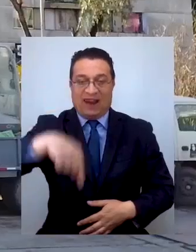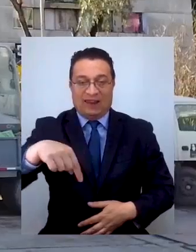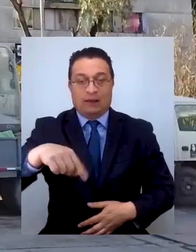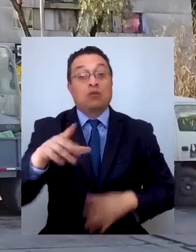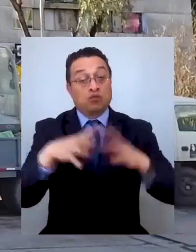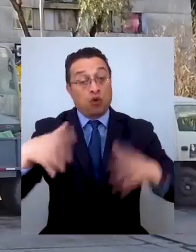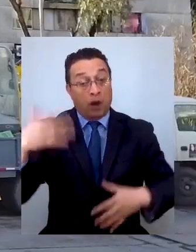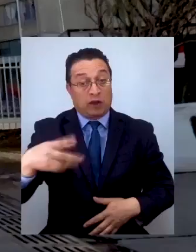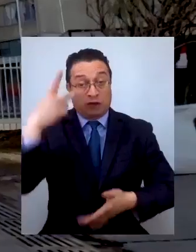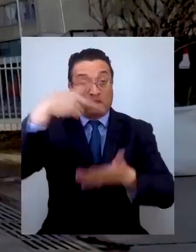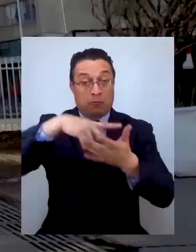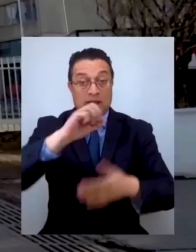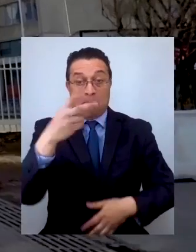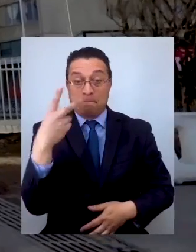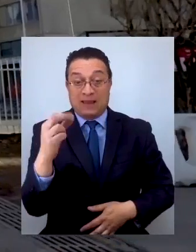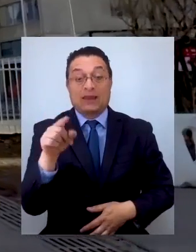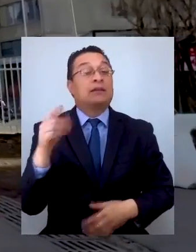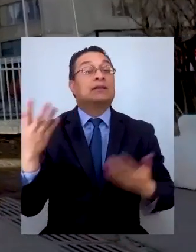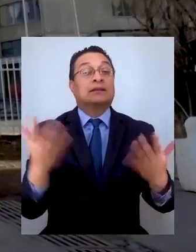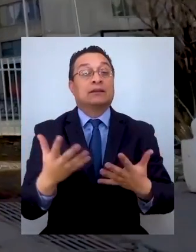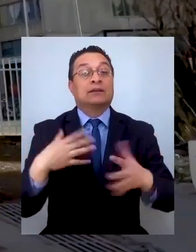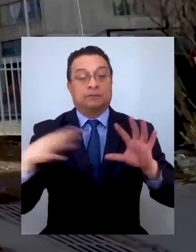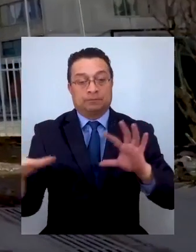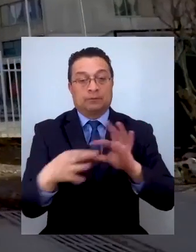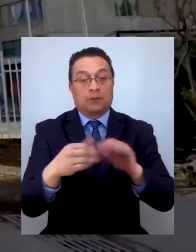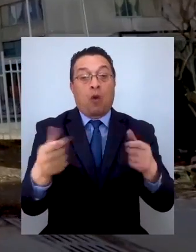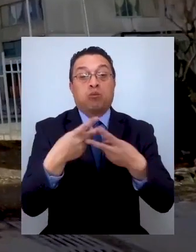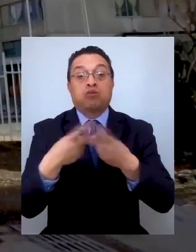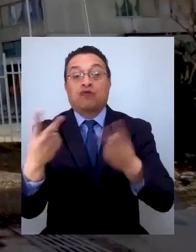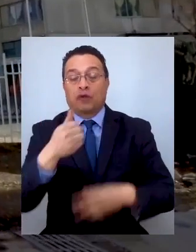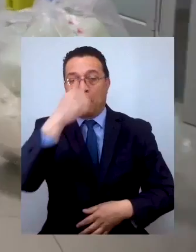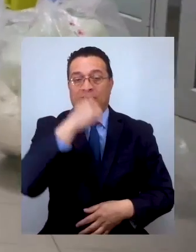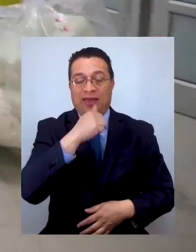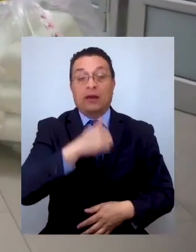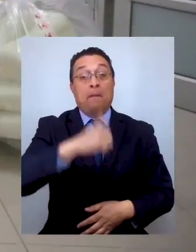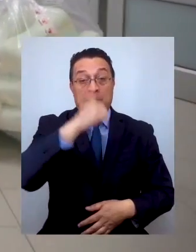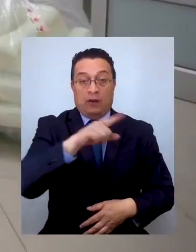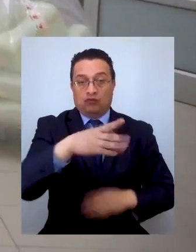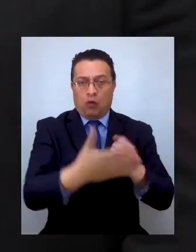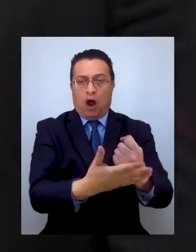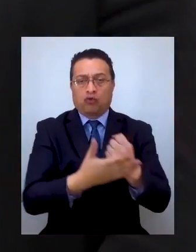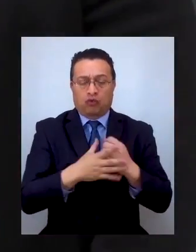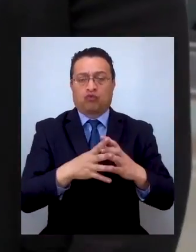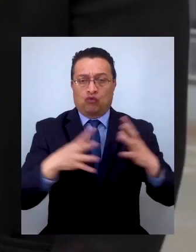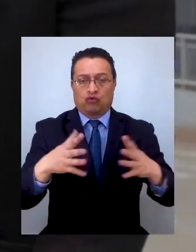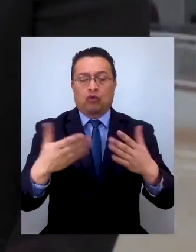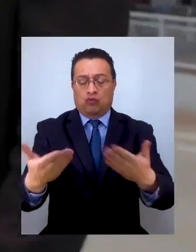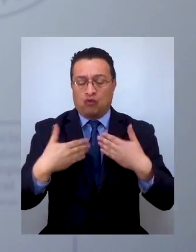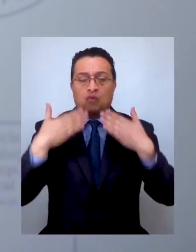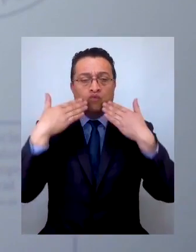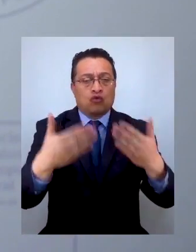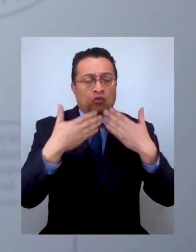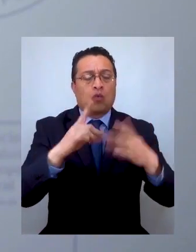hospital. Un hecho importante del año 2020 lo constituyó la alianza público-privada. El área privada nos colaboró,